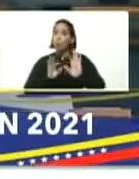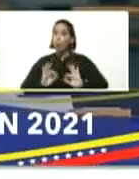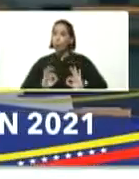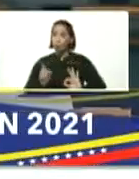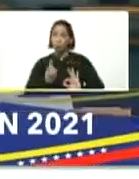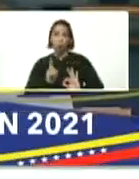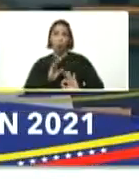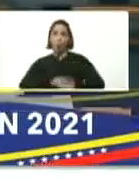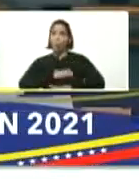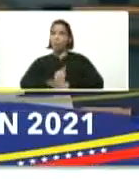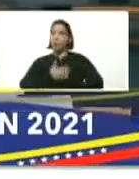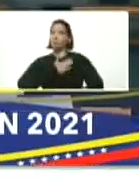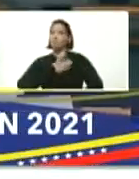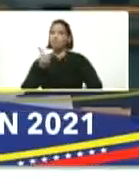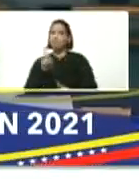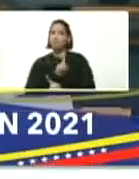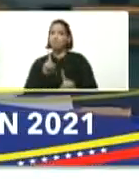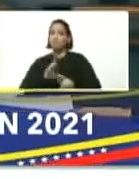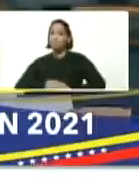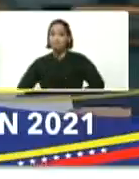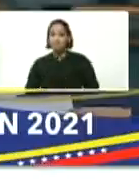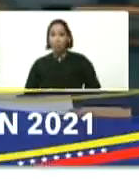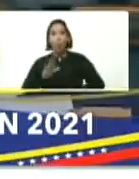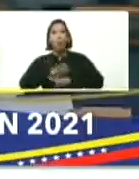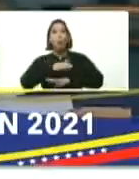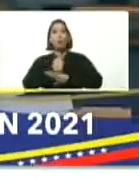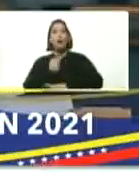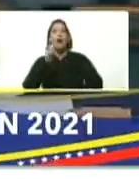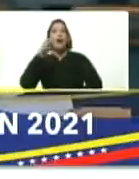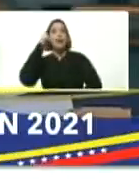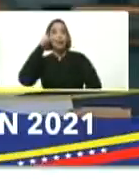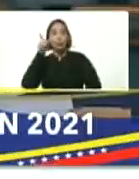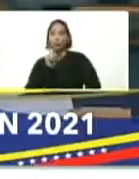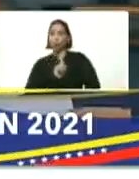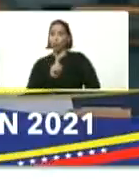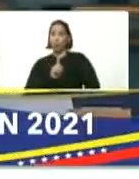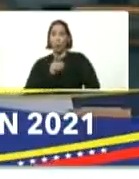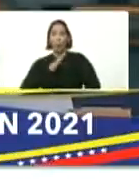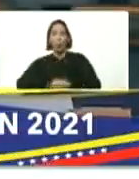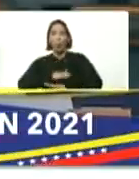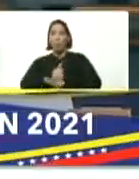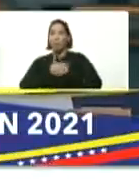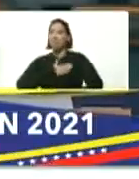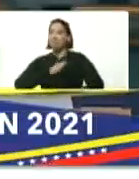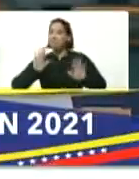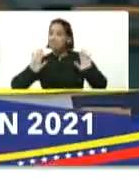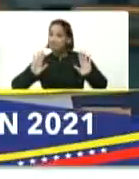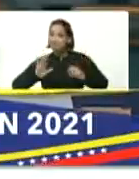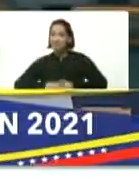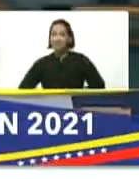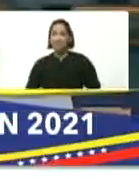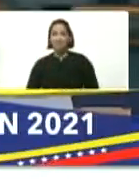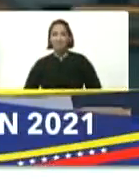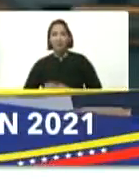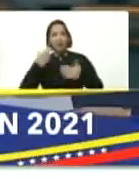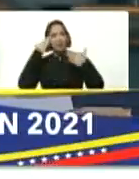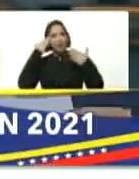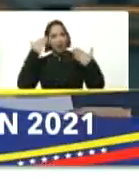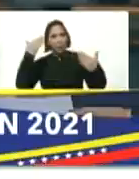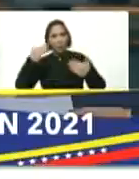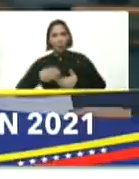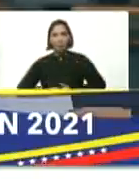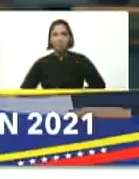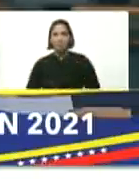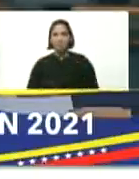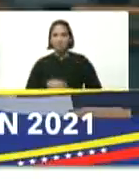culpa. Es culpa de Ernesto Villegas, no es mi culpa. Bueno, en primer lugar, saludo